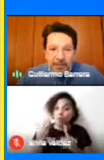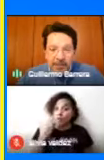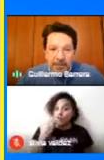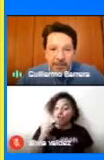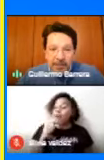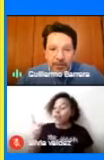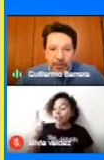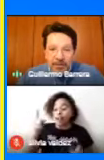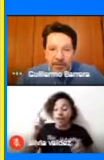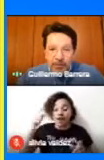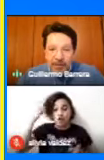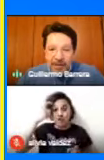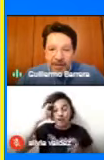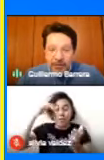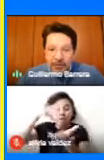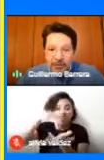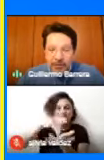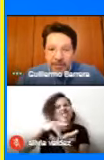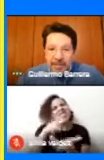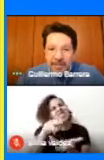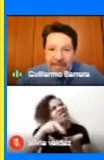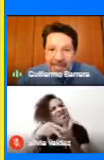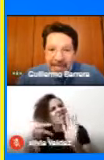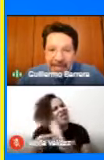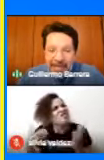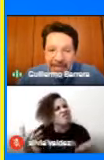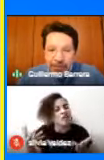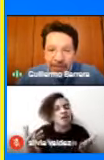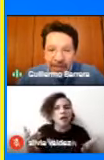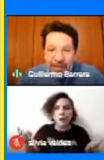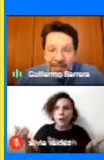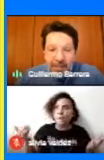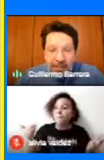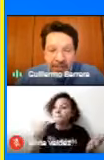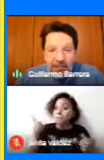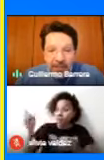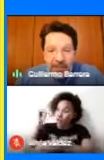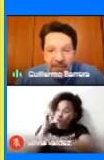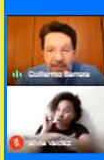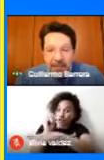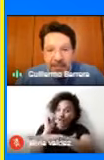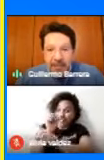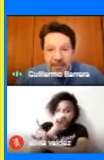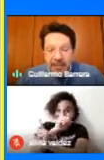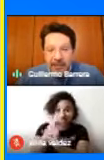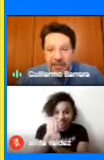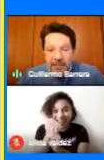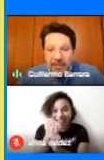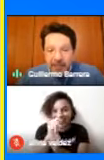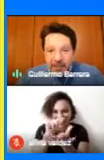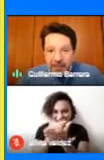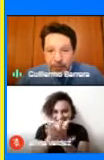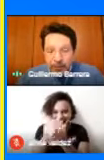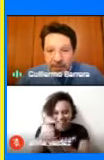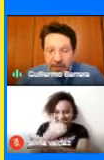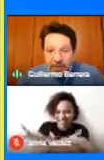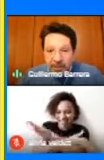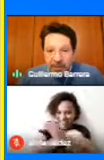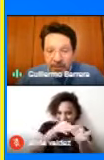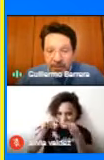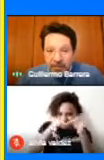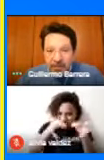gobierno participativo, estamos hablando de que las organizaciones sociales, las que les definía en la